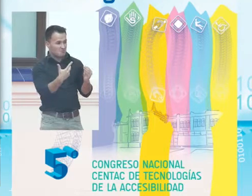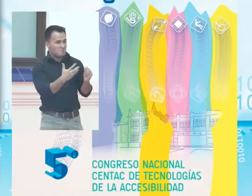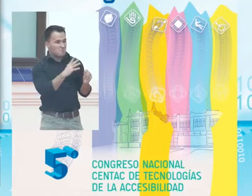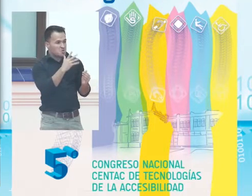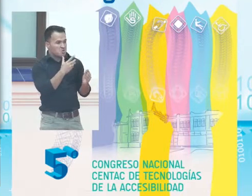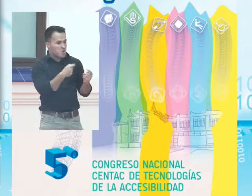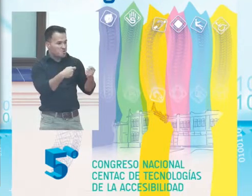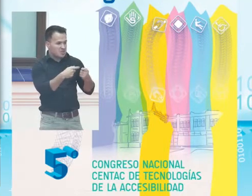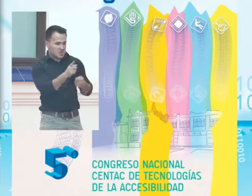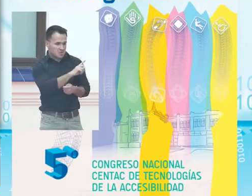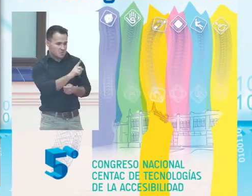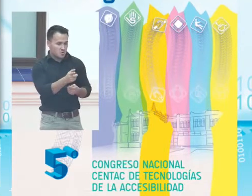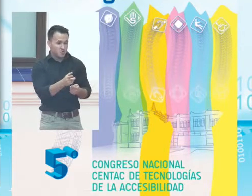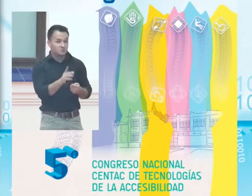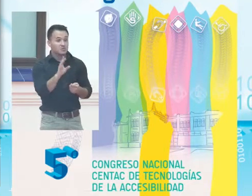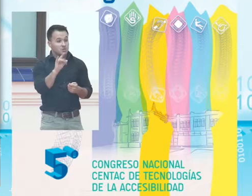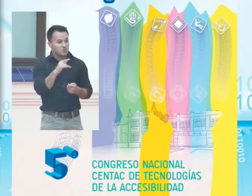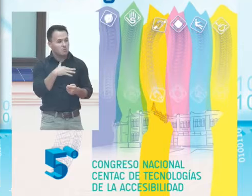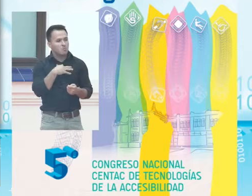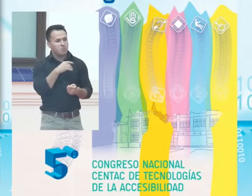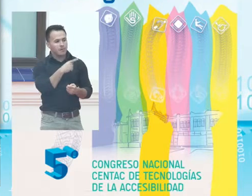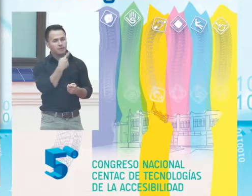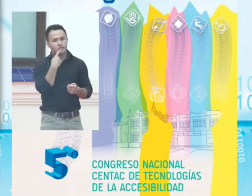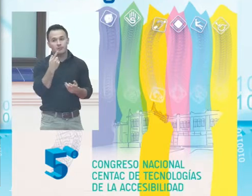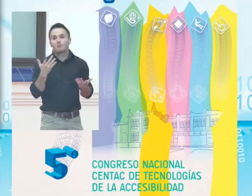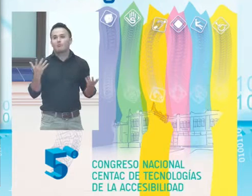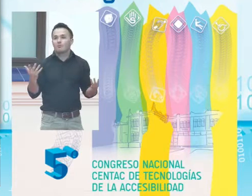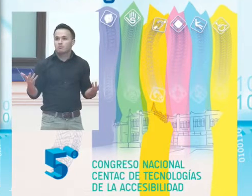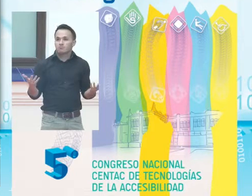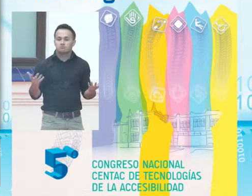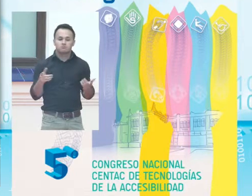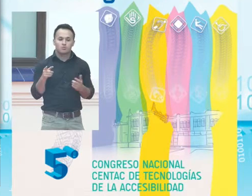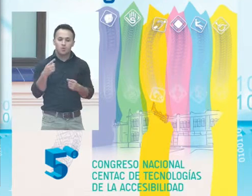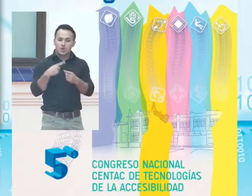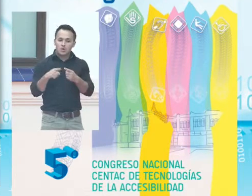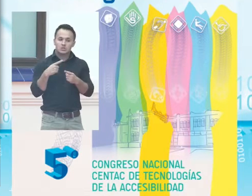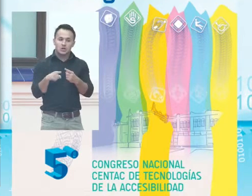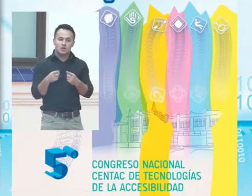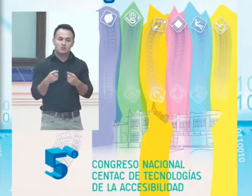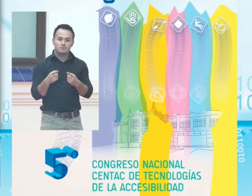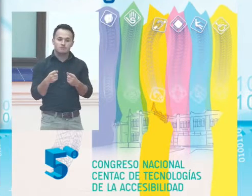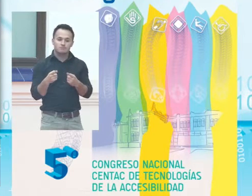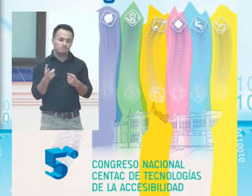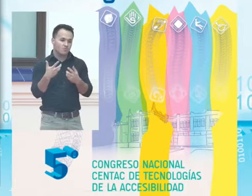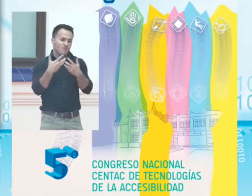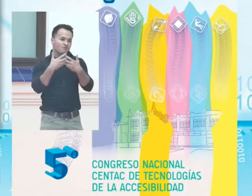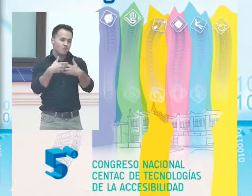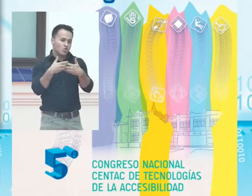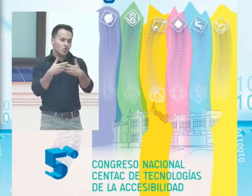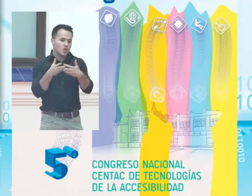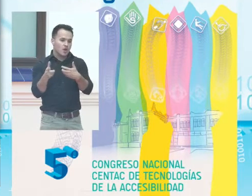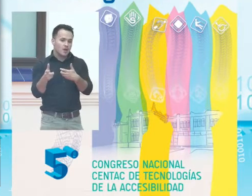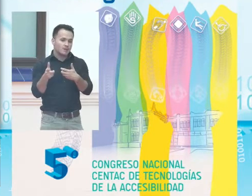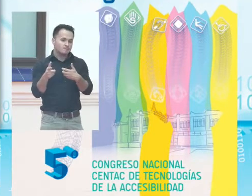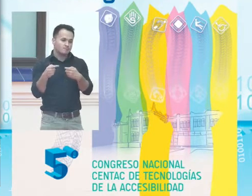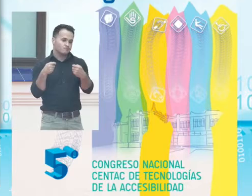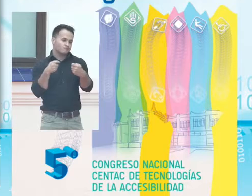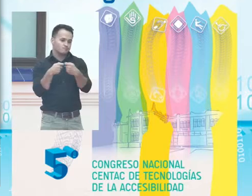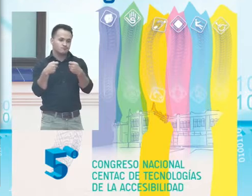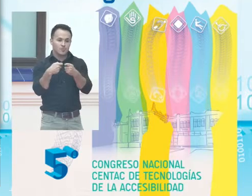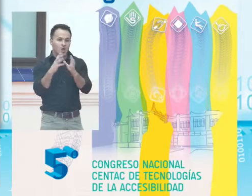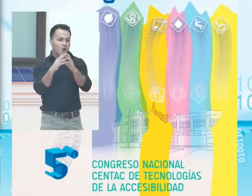detrás. Pero sí pueden decir, y es una cosa que así funciona el